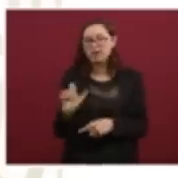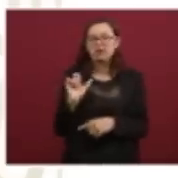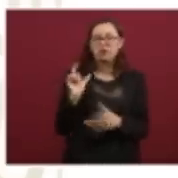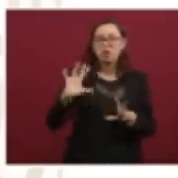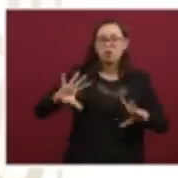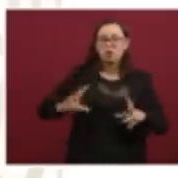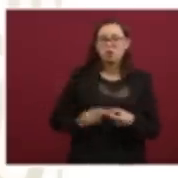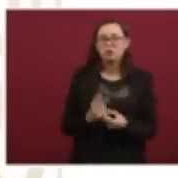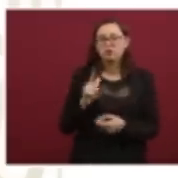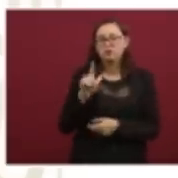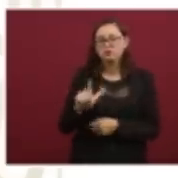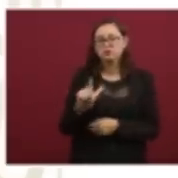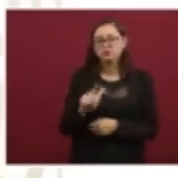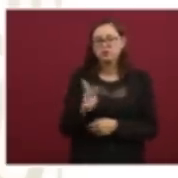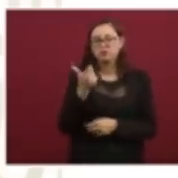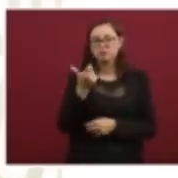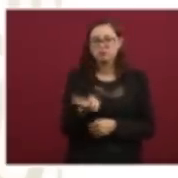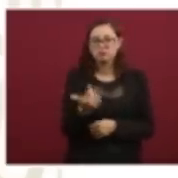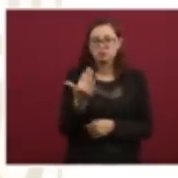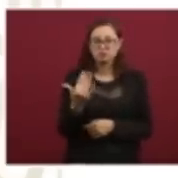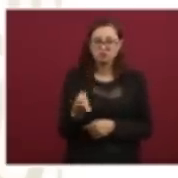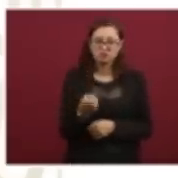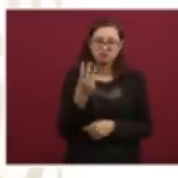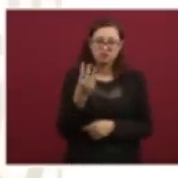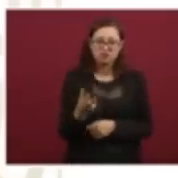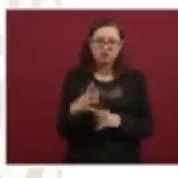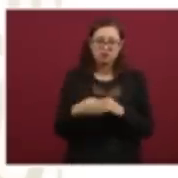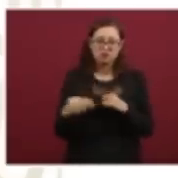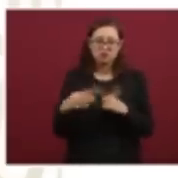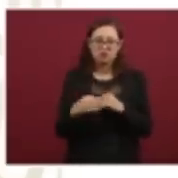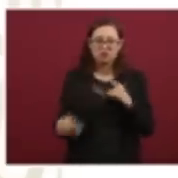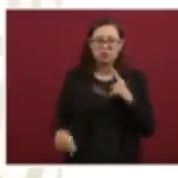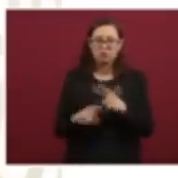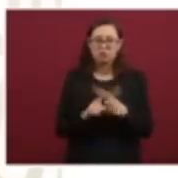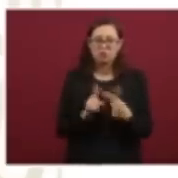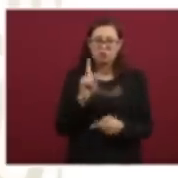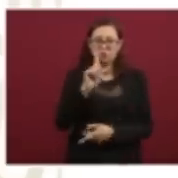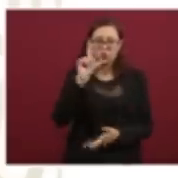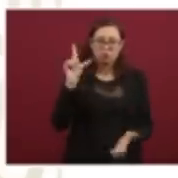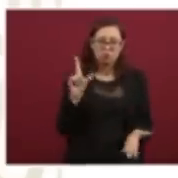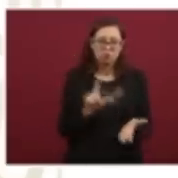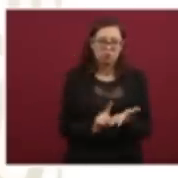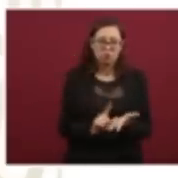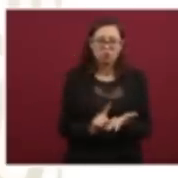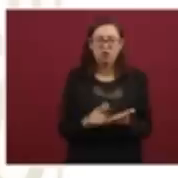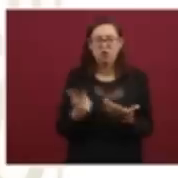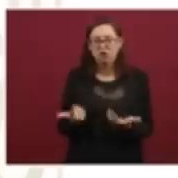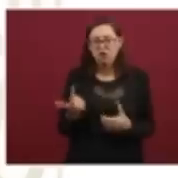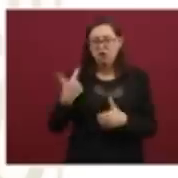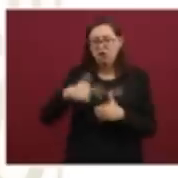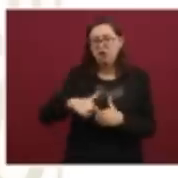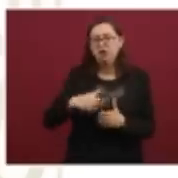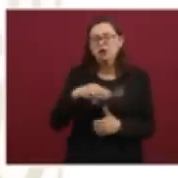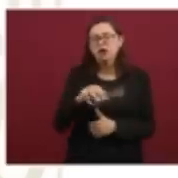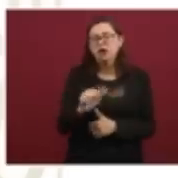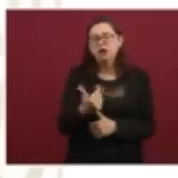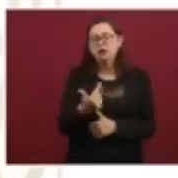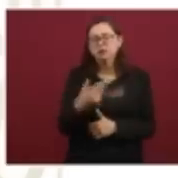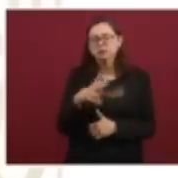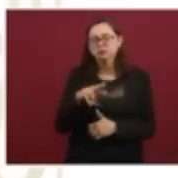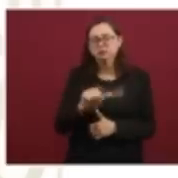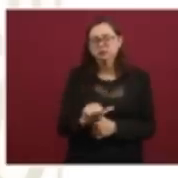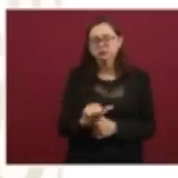17.46 pesos por litro, con un margen de 39 centavos por litro en la gasolina regular. Y vamos a la